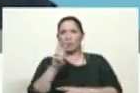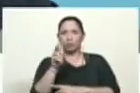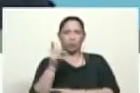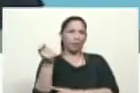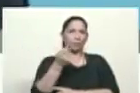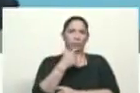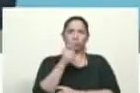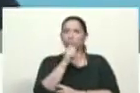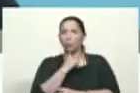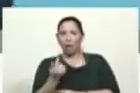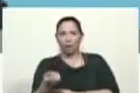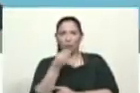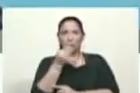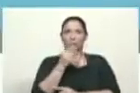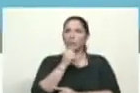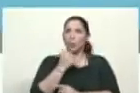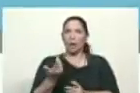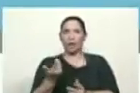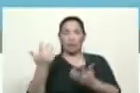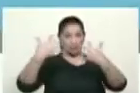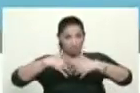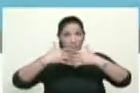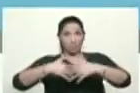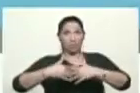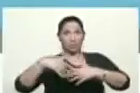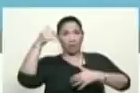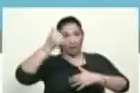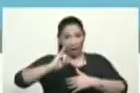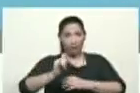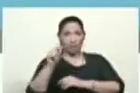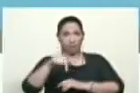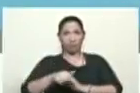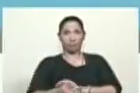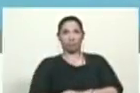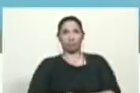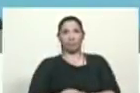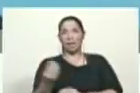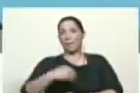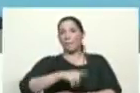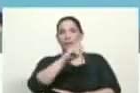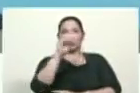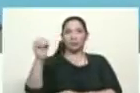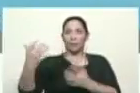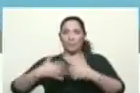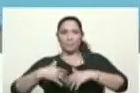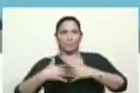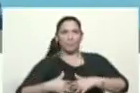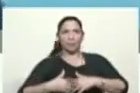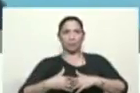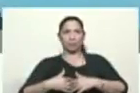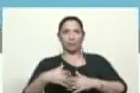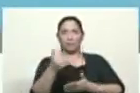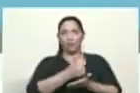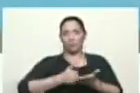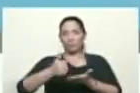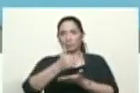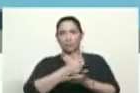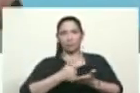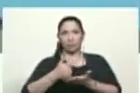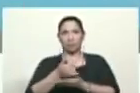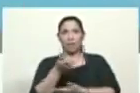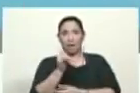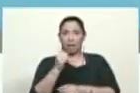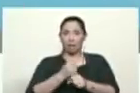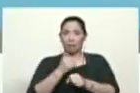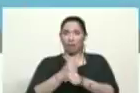tienen alimentos, bueno, es que las empresas están aquí. Más de 100 empresas de la industria farmacéutica operan en el